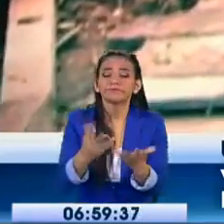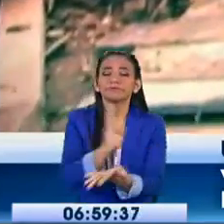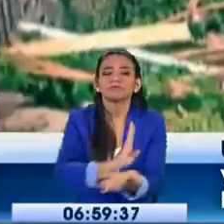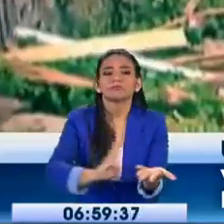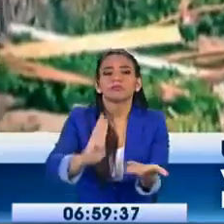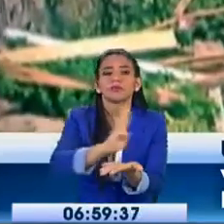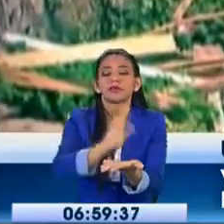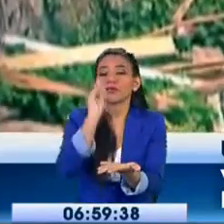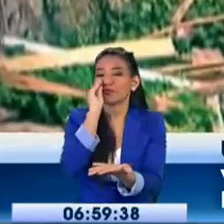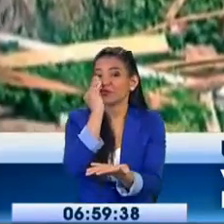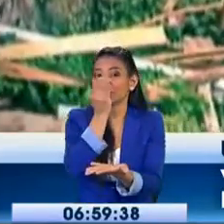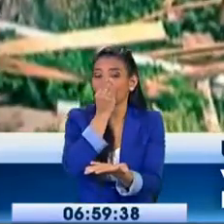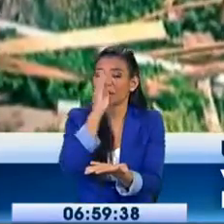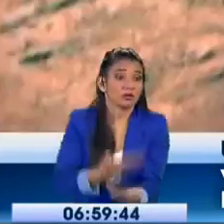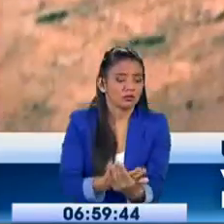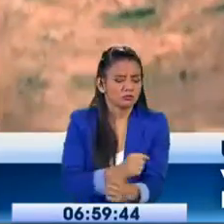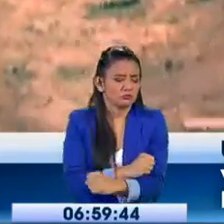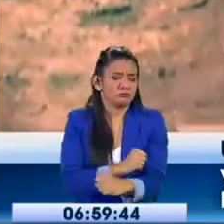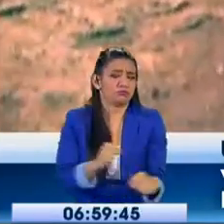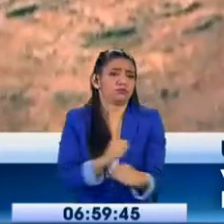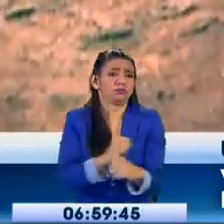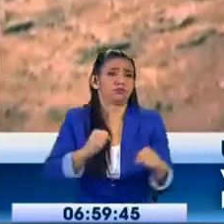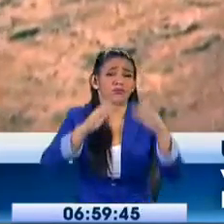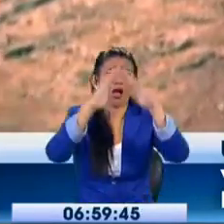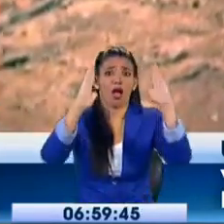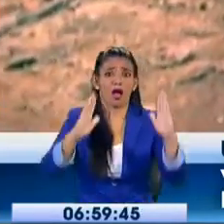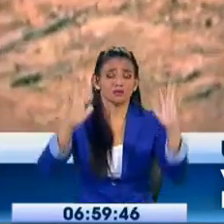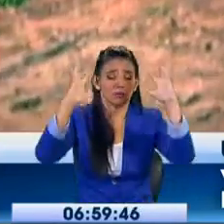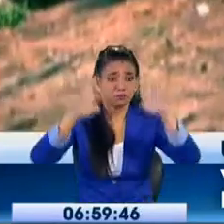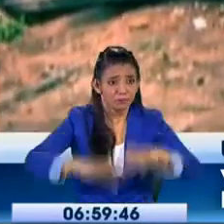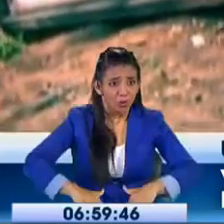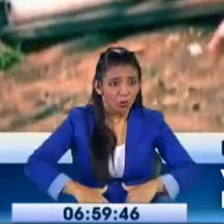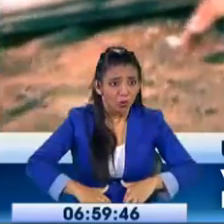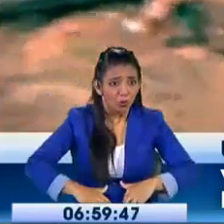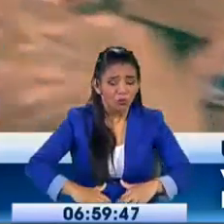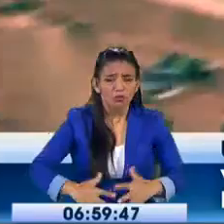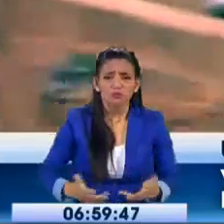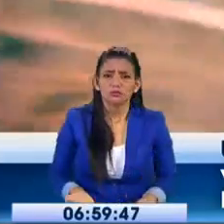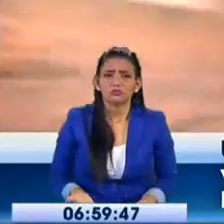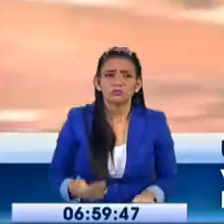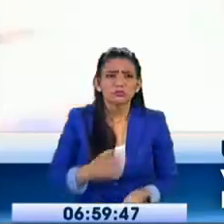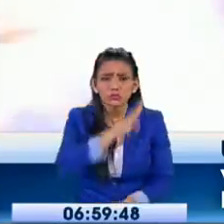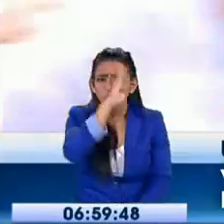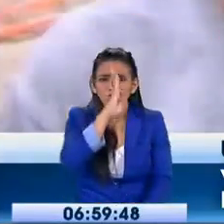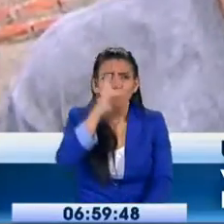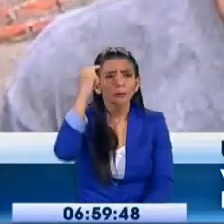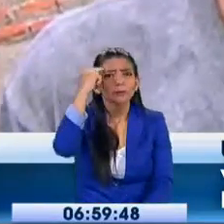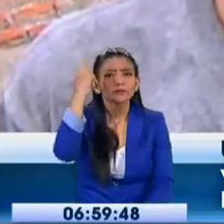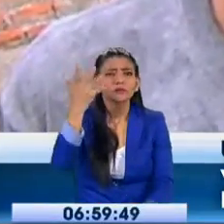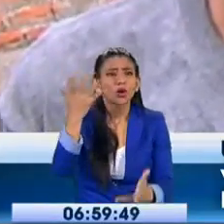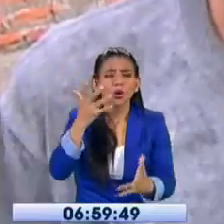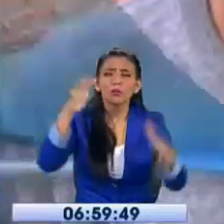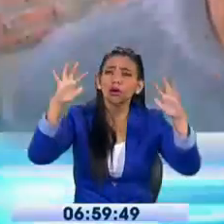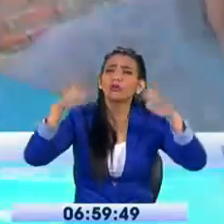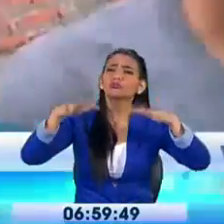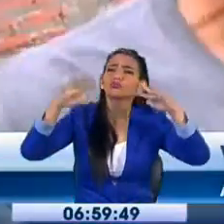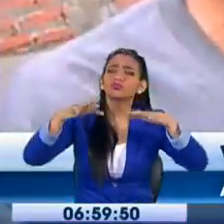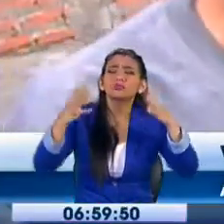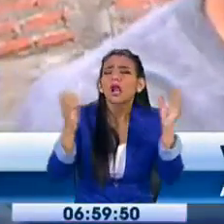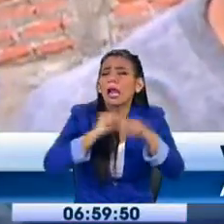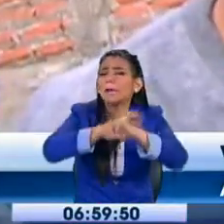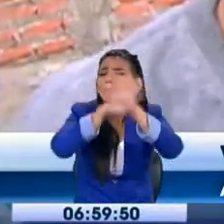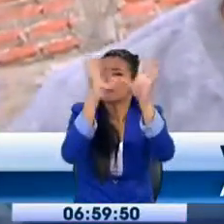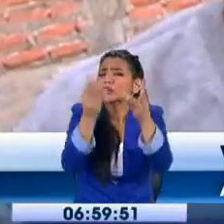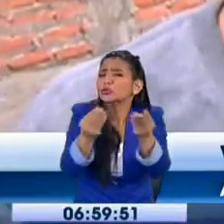sus cosas no están. Pesa los impactó. Nunca pensé que en esa pequeña garúa que había caído de mañana,